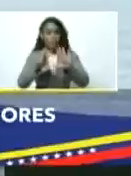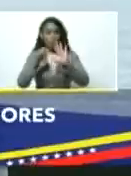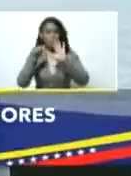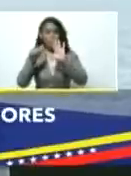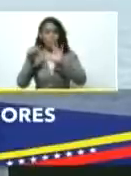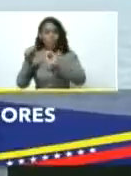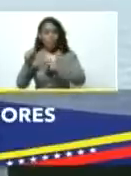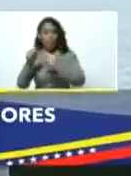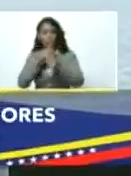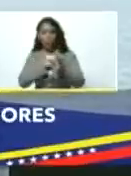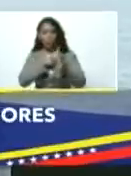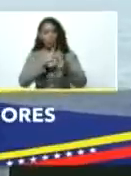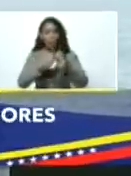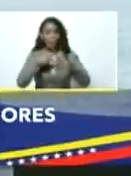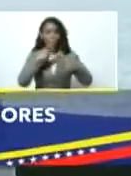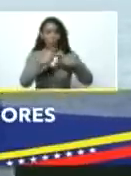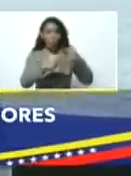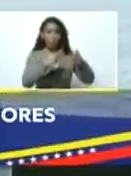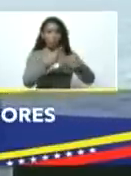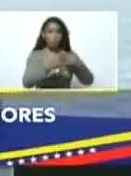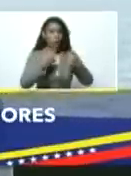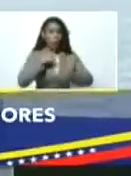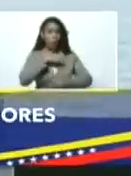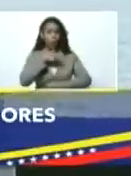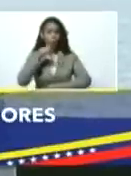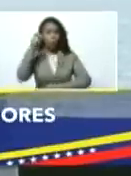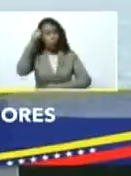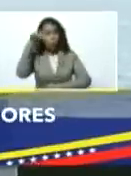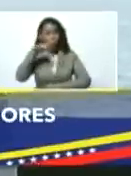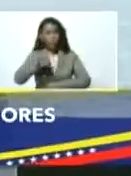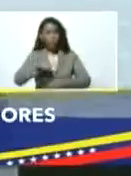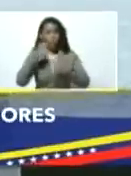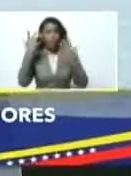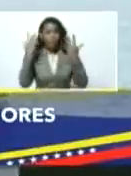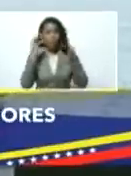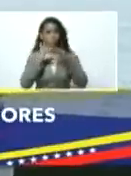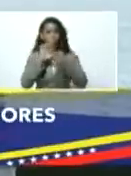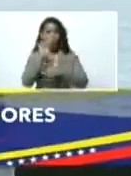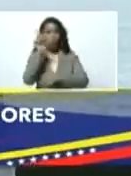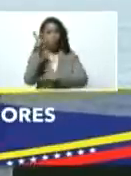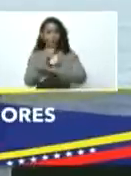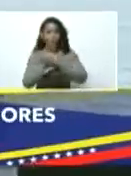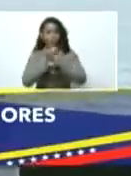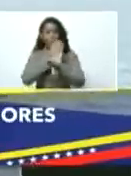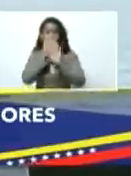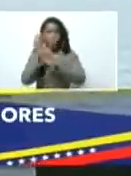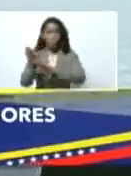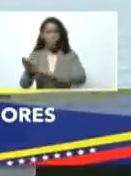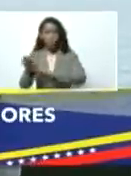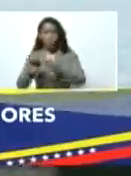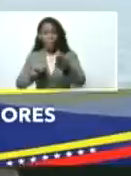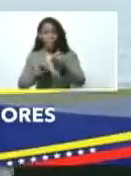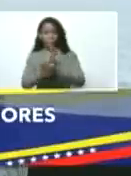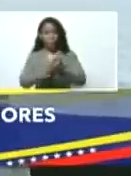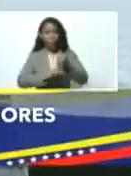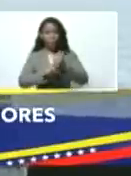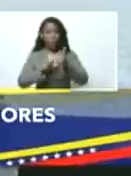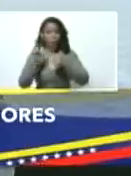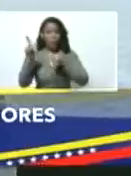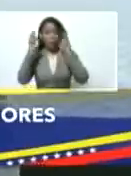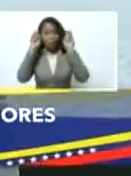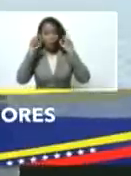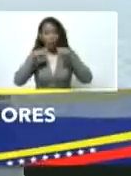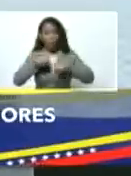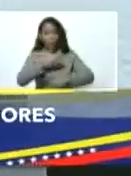4.760 voluntades productivas de nuestro pueblo, de la mano de un gobierno que los apoya y los impulsa. En este caso,